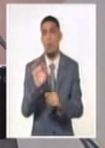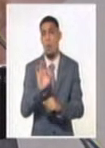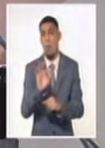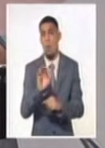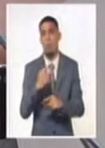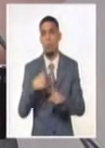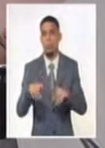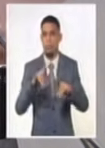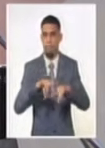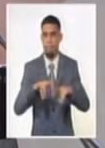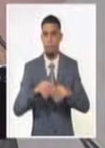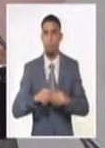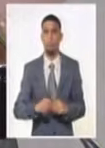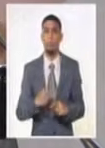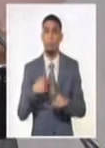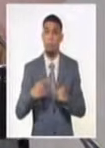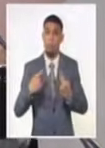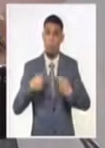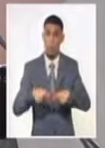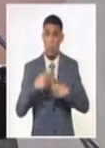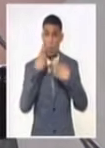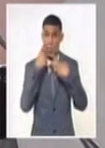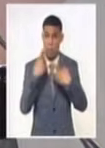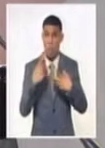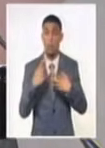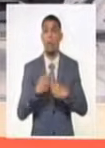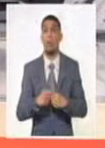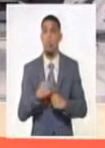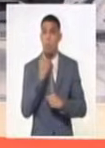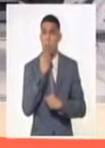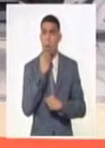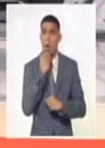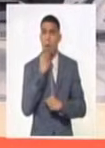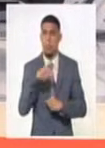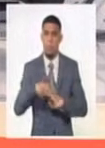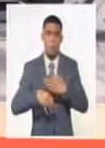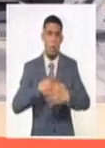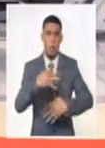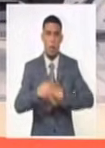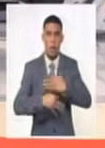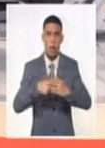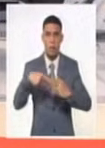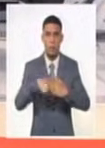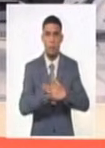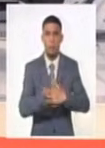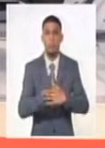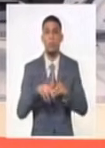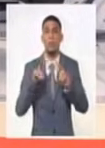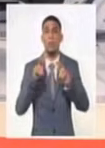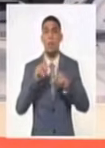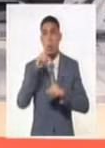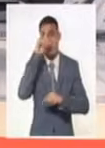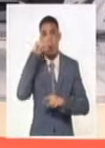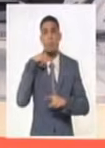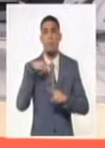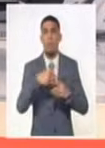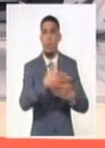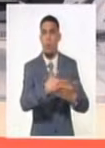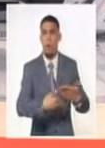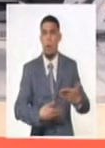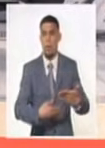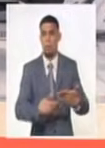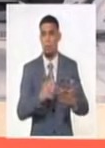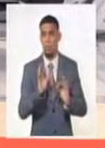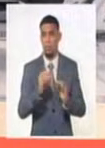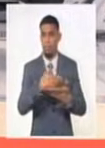provincia. Y otra decisión importante que vale la pena ahora mismo puntualizar es el tema de las pruebas de ingreso o del proceso de ingreso en